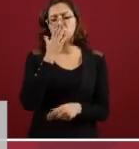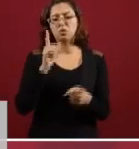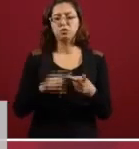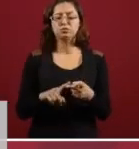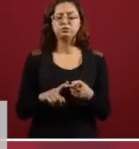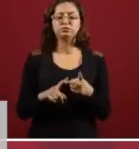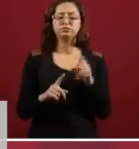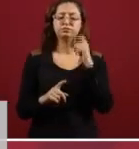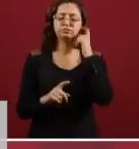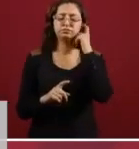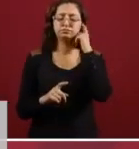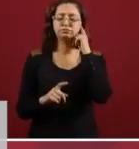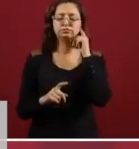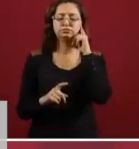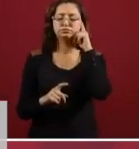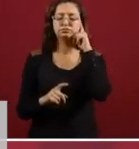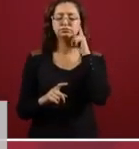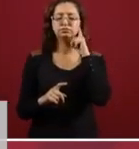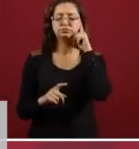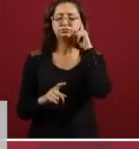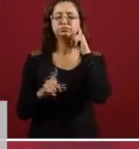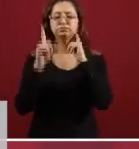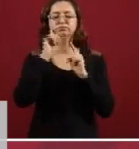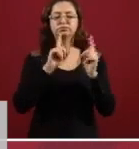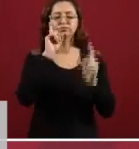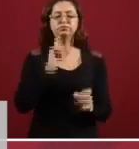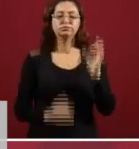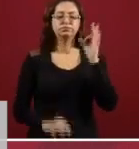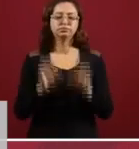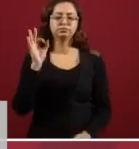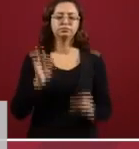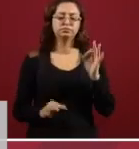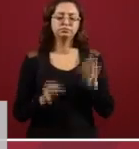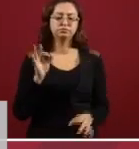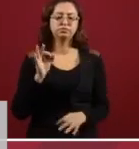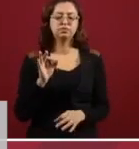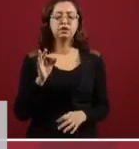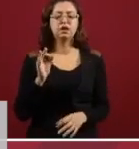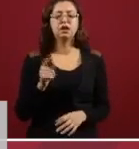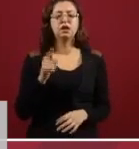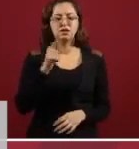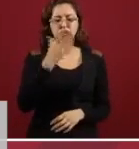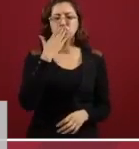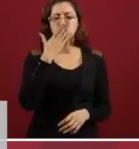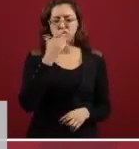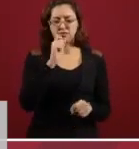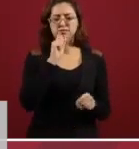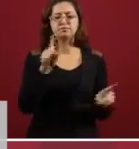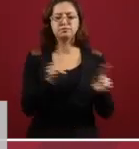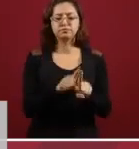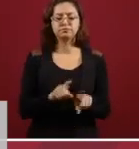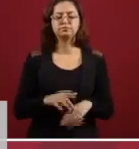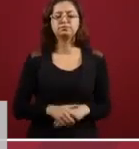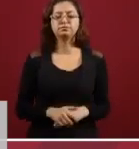Existen ya denuncias por las compras que se realizaron de equipos para espionaje y se informará en los próximos días.